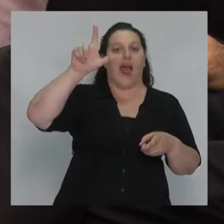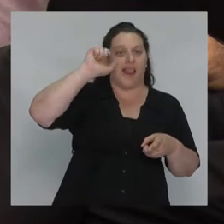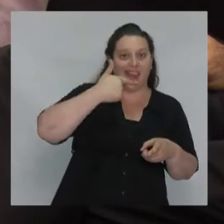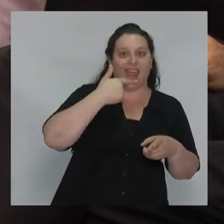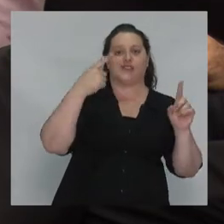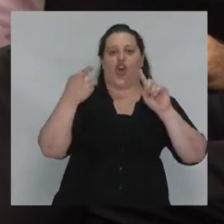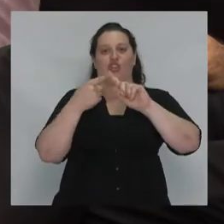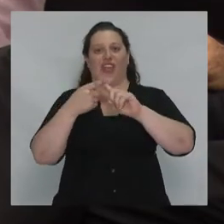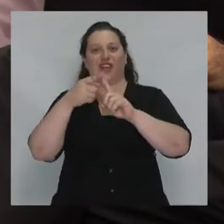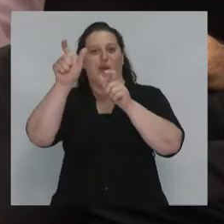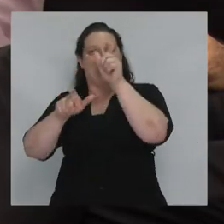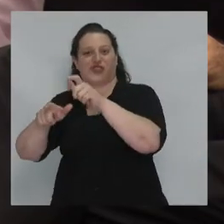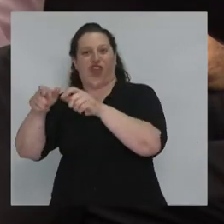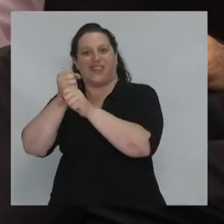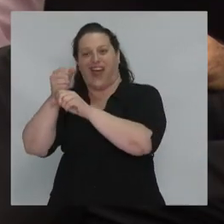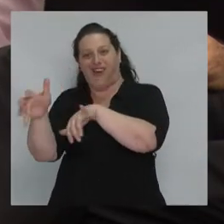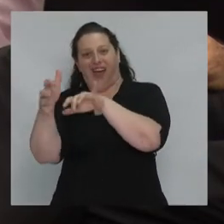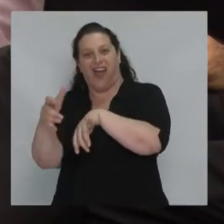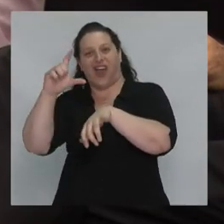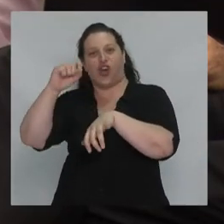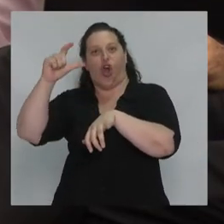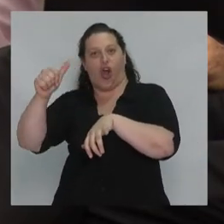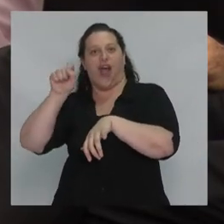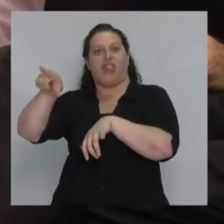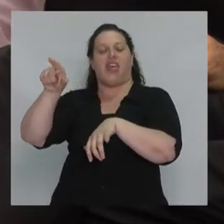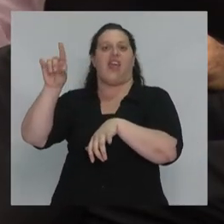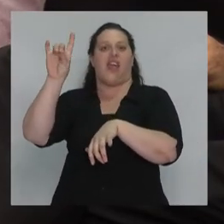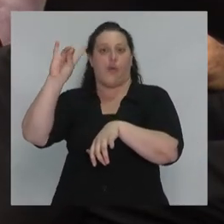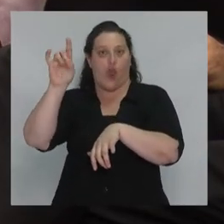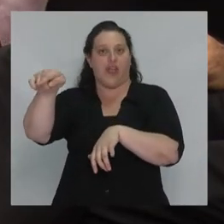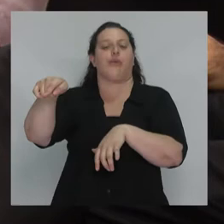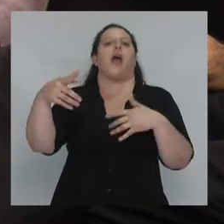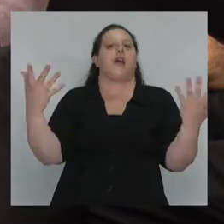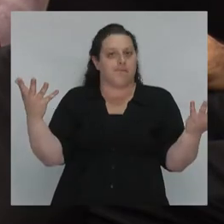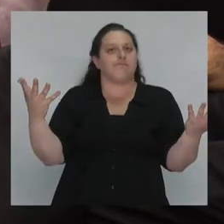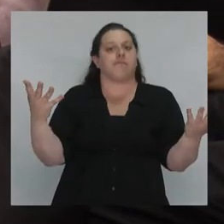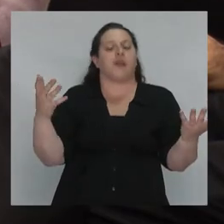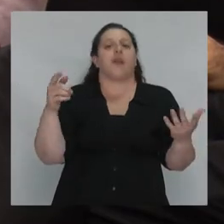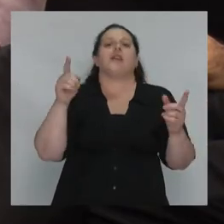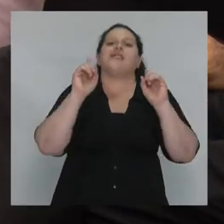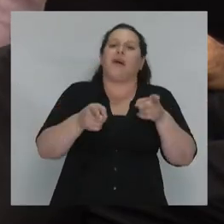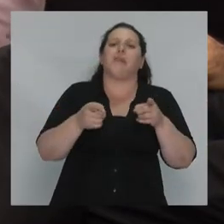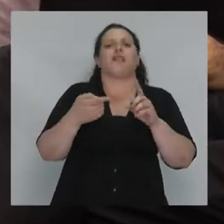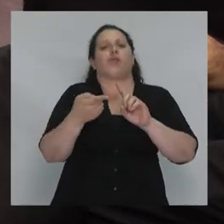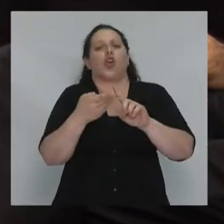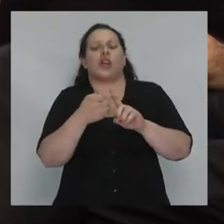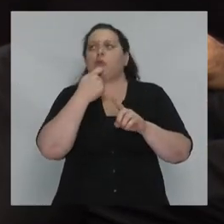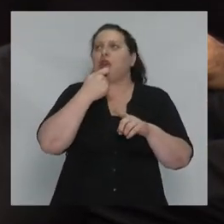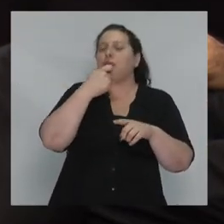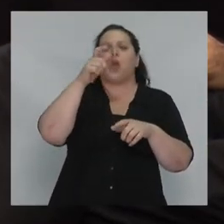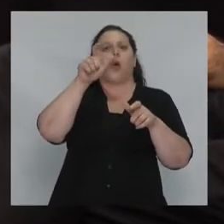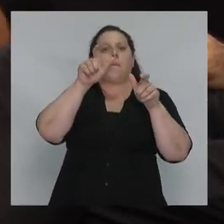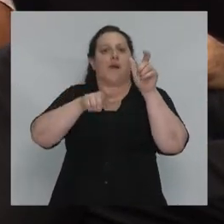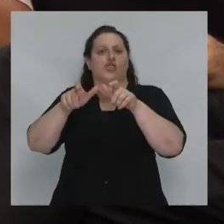o en Colombia, inclusive con los campesinos de cultivos ilícitos y la gente que estaba en las ciudades,